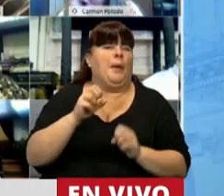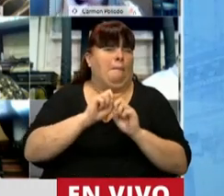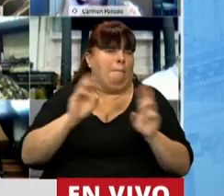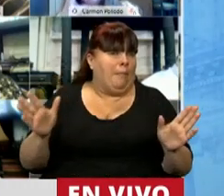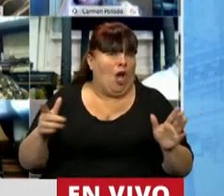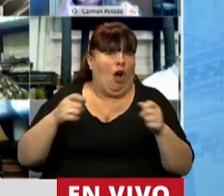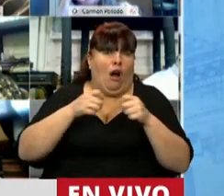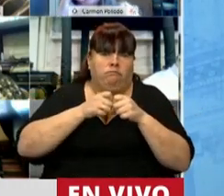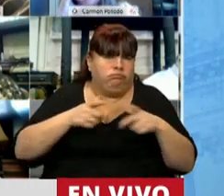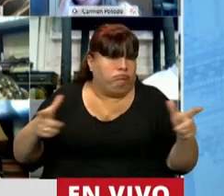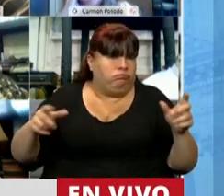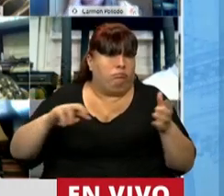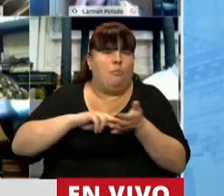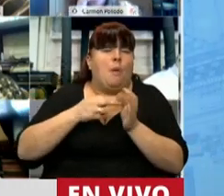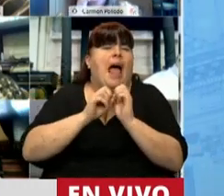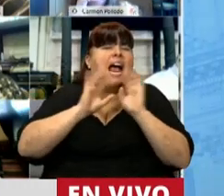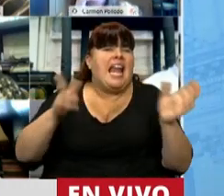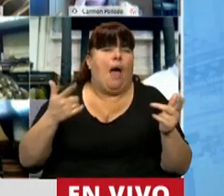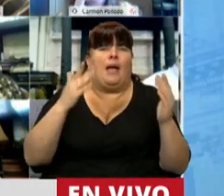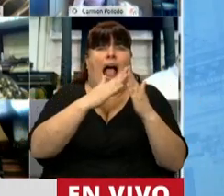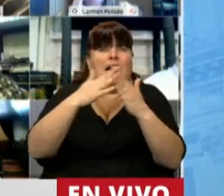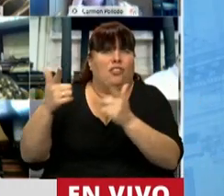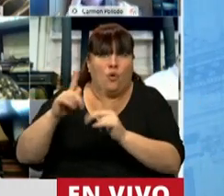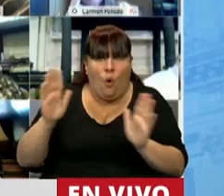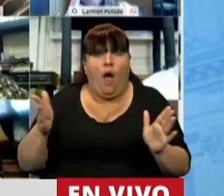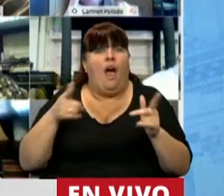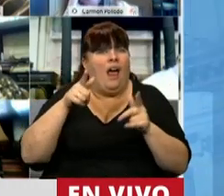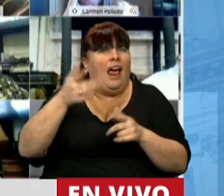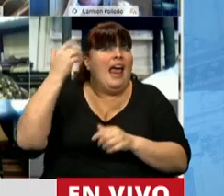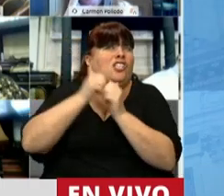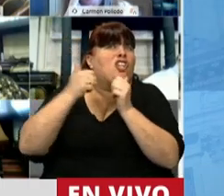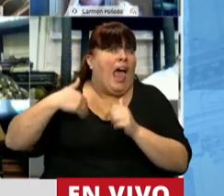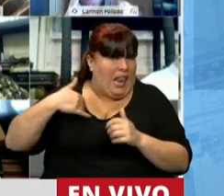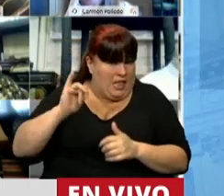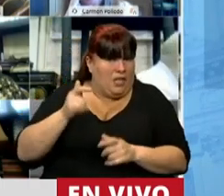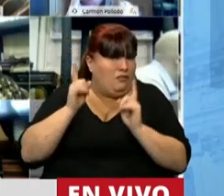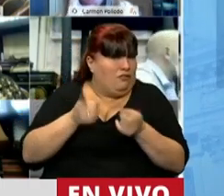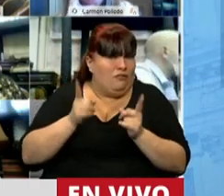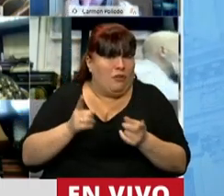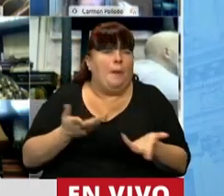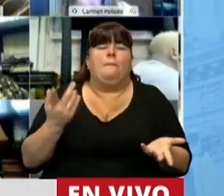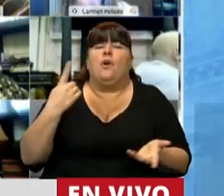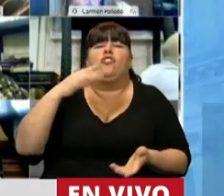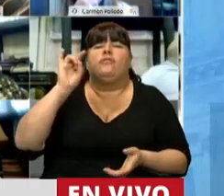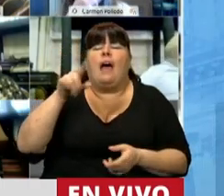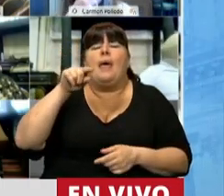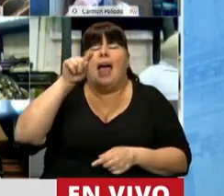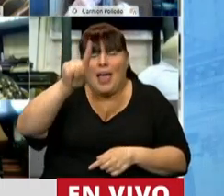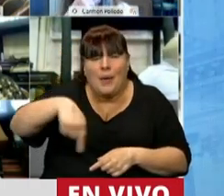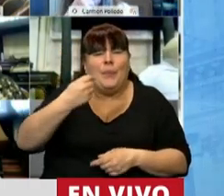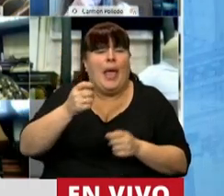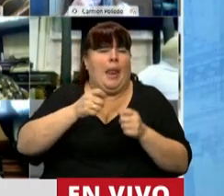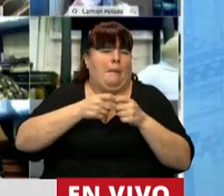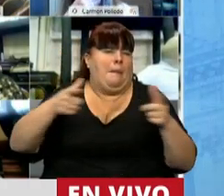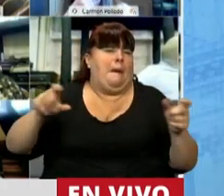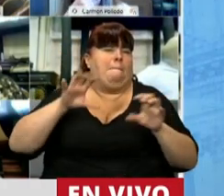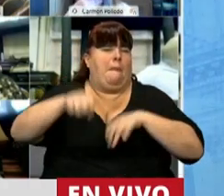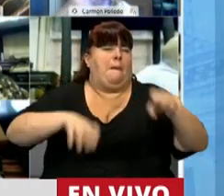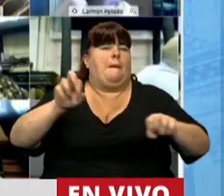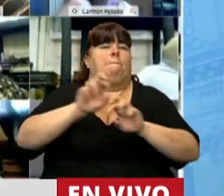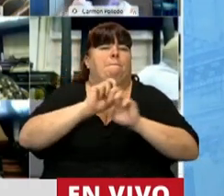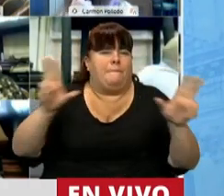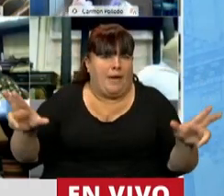acrecentar y profundizar el problema habitacional, que claramente es histórico en nuestro país, pero lo único que hacen es multiplicar la ola de usurpaciones